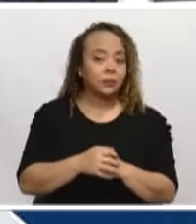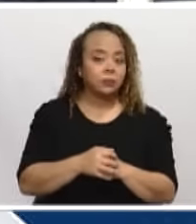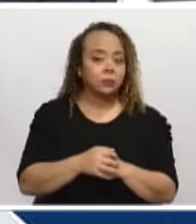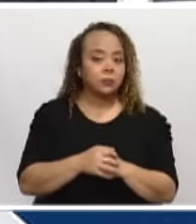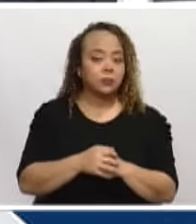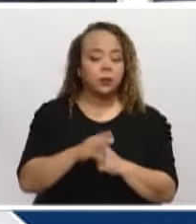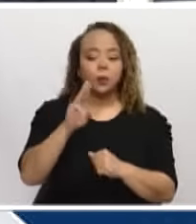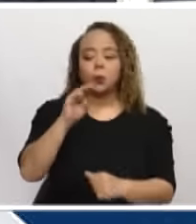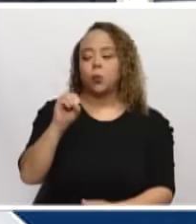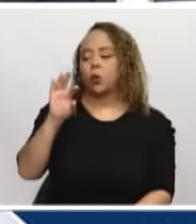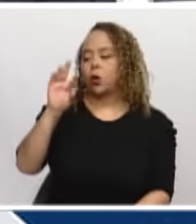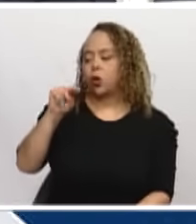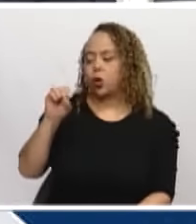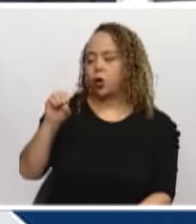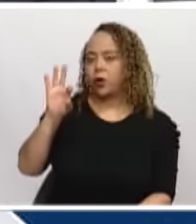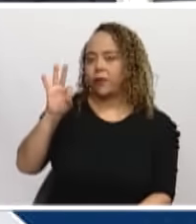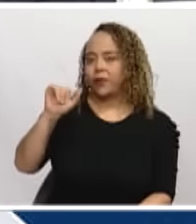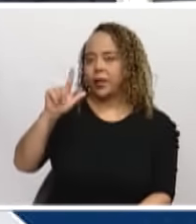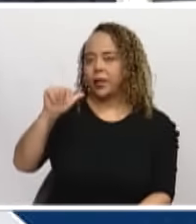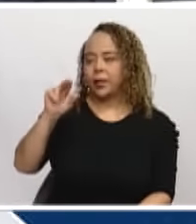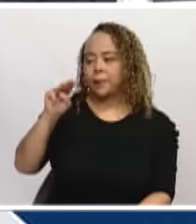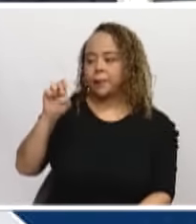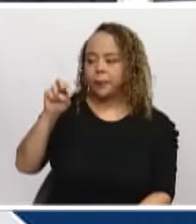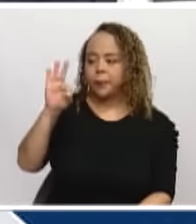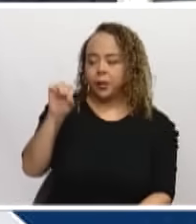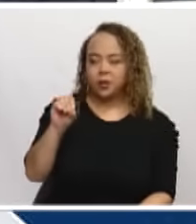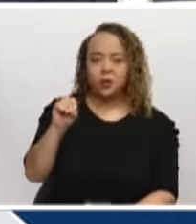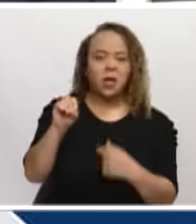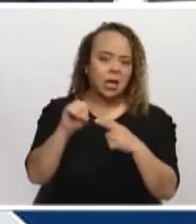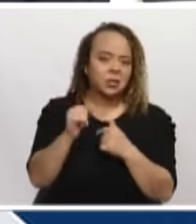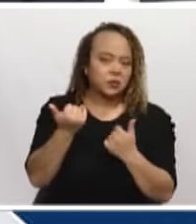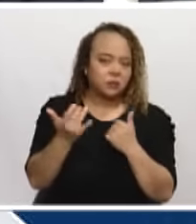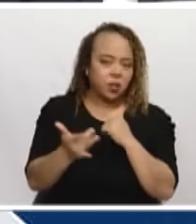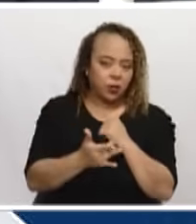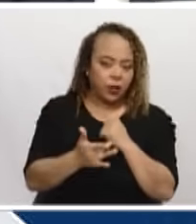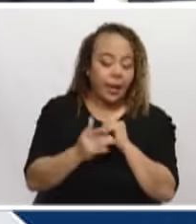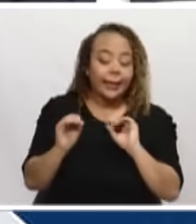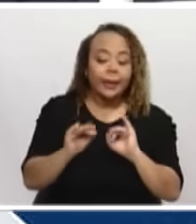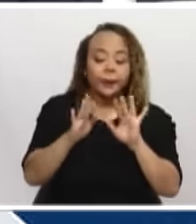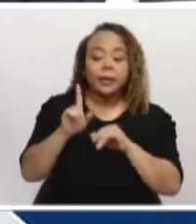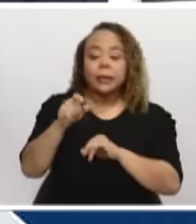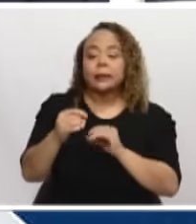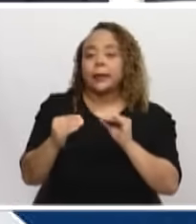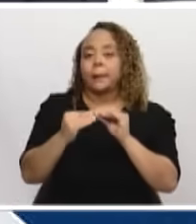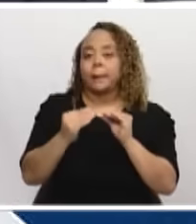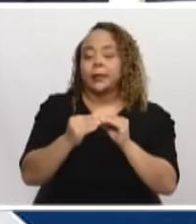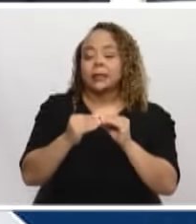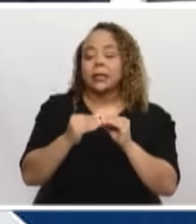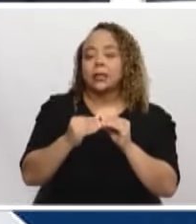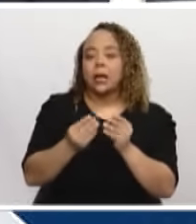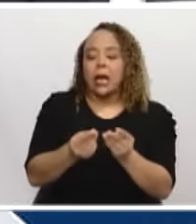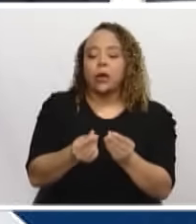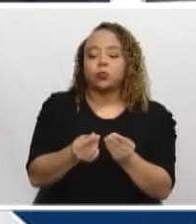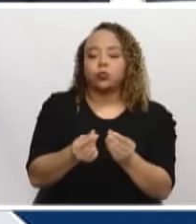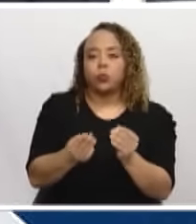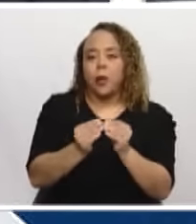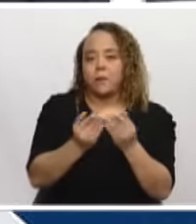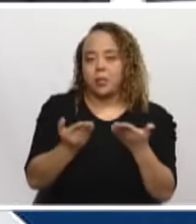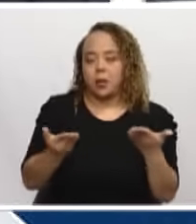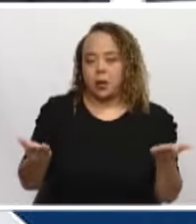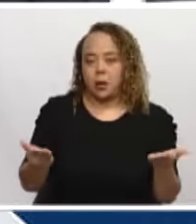en monofilamento monofilamento es una es una tecnología Claro está ocupa un poquito más de caucho más de